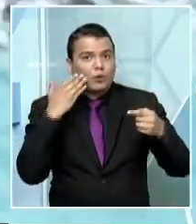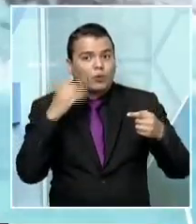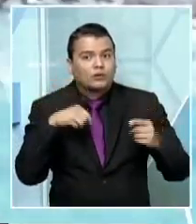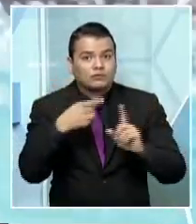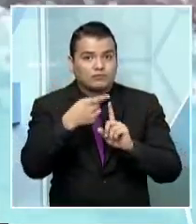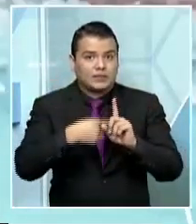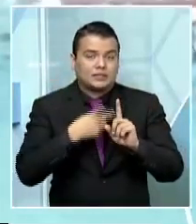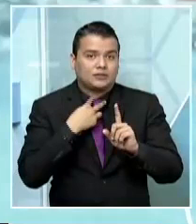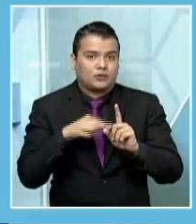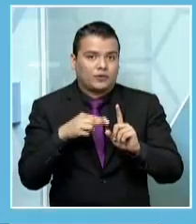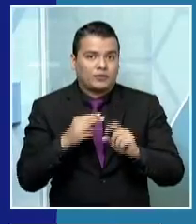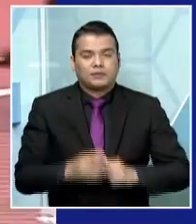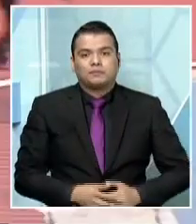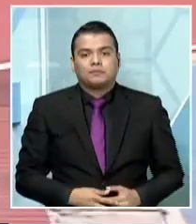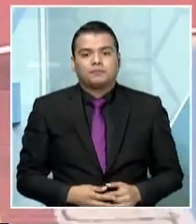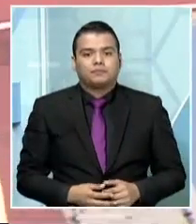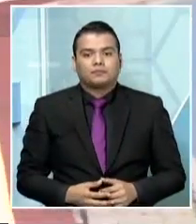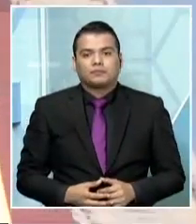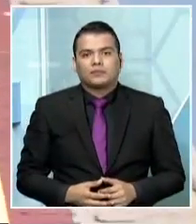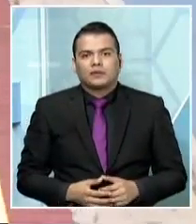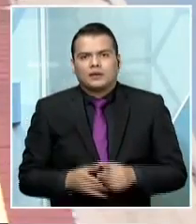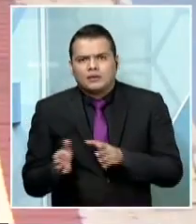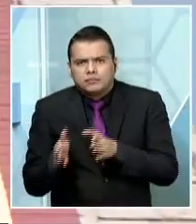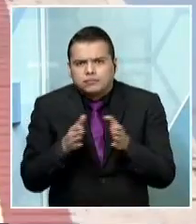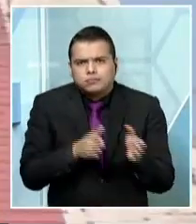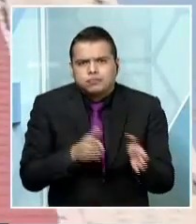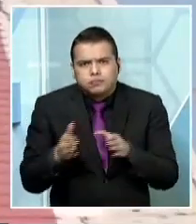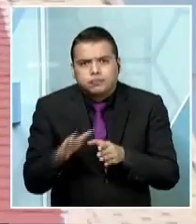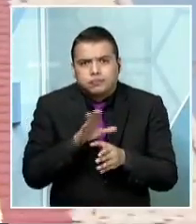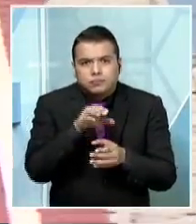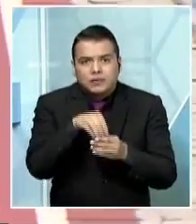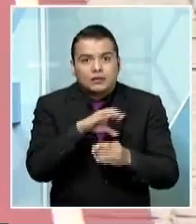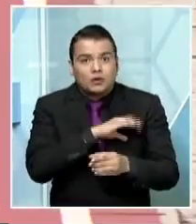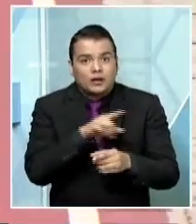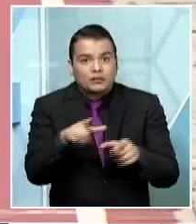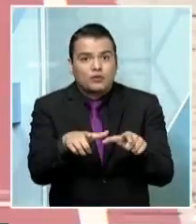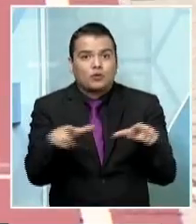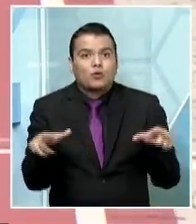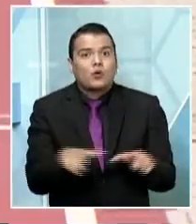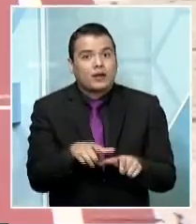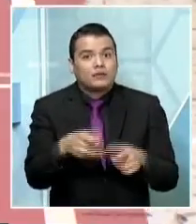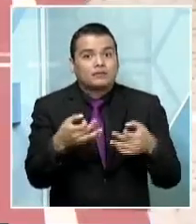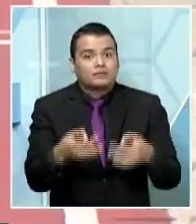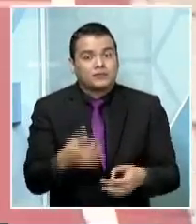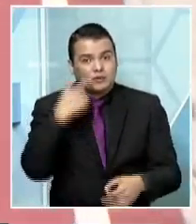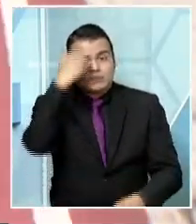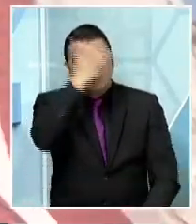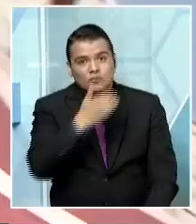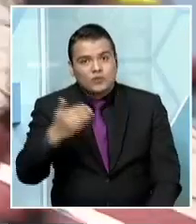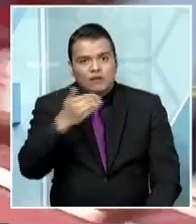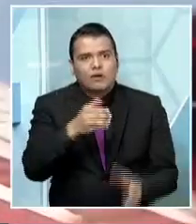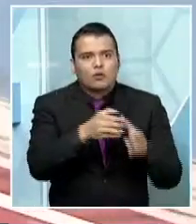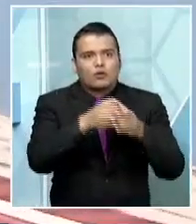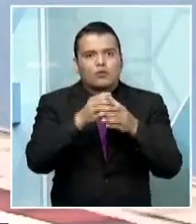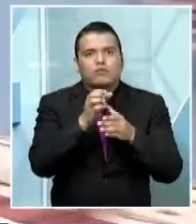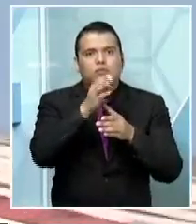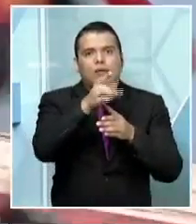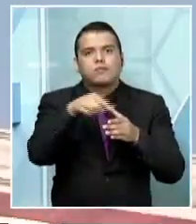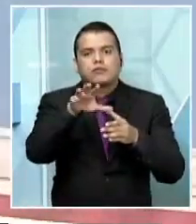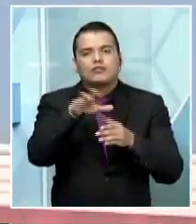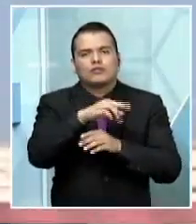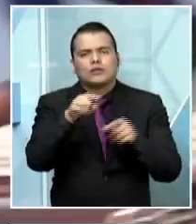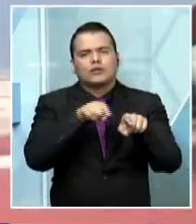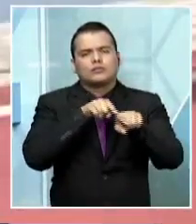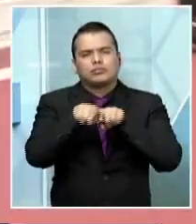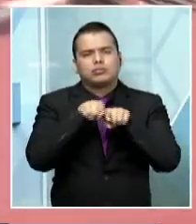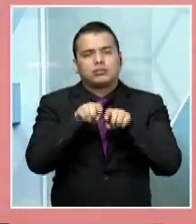noviembre. En el Patinódromo Mundialista de Cali se correrá la primera válida nacional interclubes, donde el Valle del Cauca